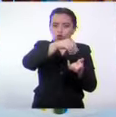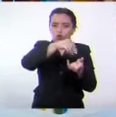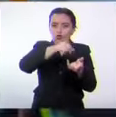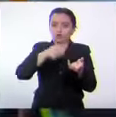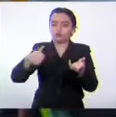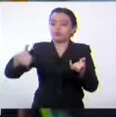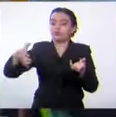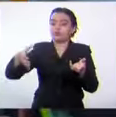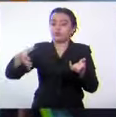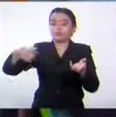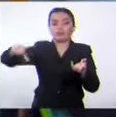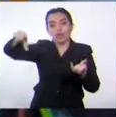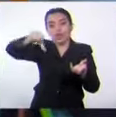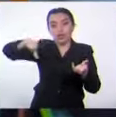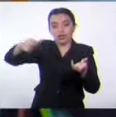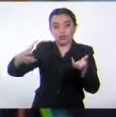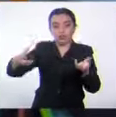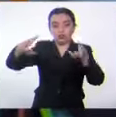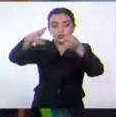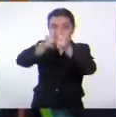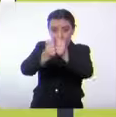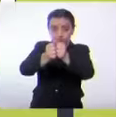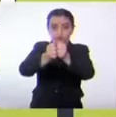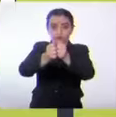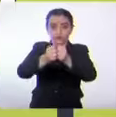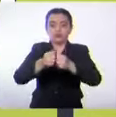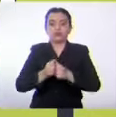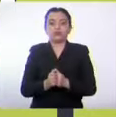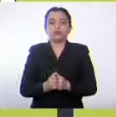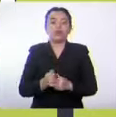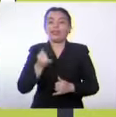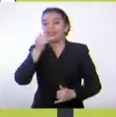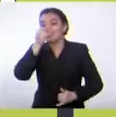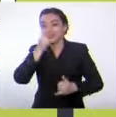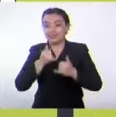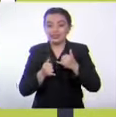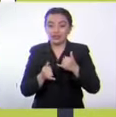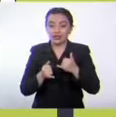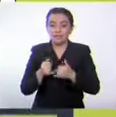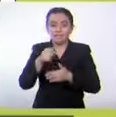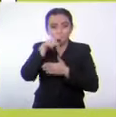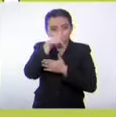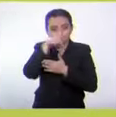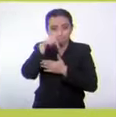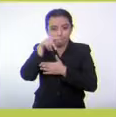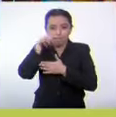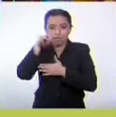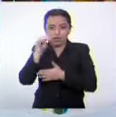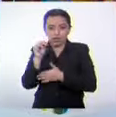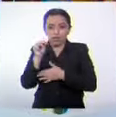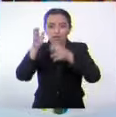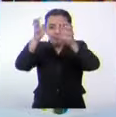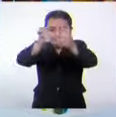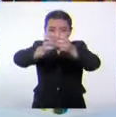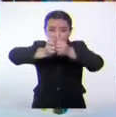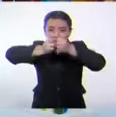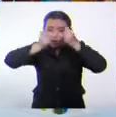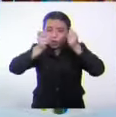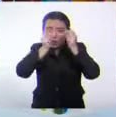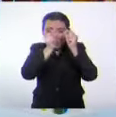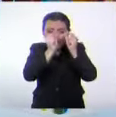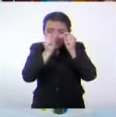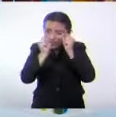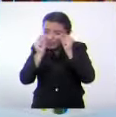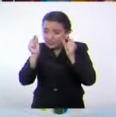sólido-líquido. Finalmente, estudiamos las partes por millón. Esta unidad de concentración